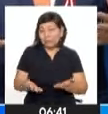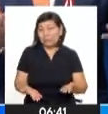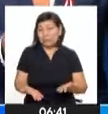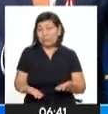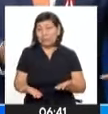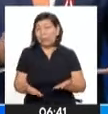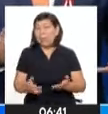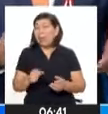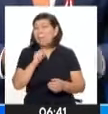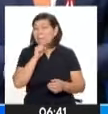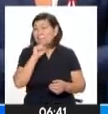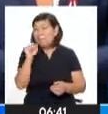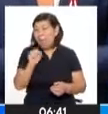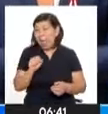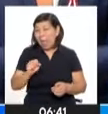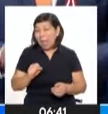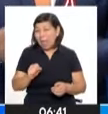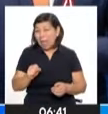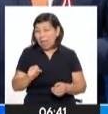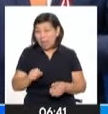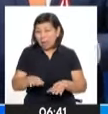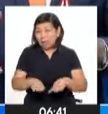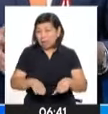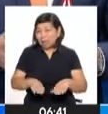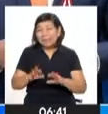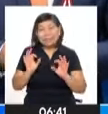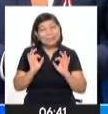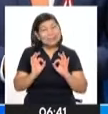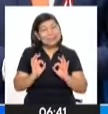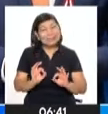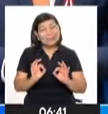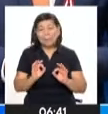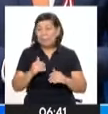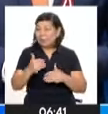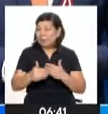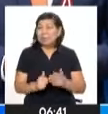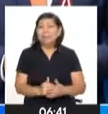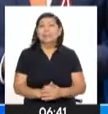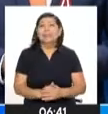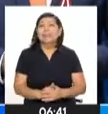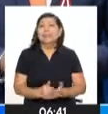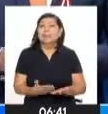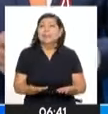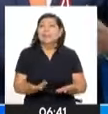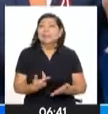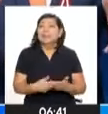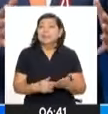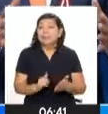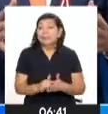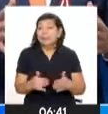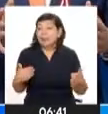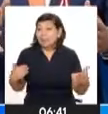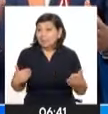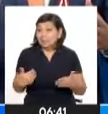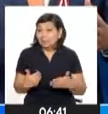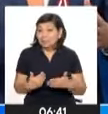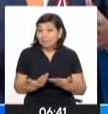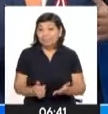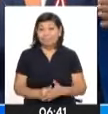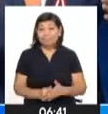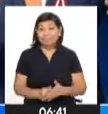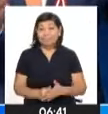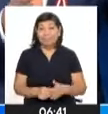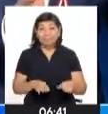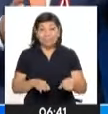pista deteriorada, entonces entendemos que los accidentes se dan continuamente. y porque está muy cerca, además, en